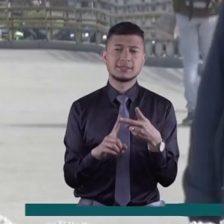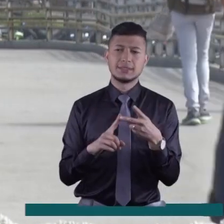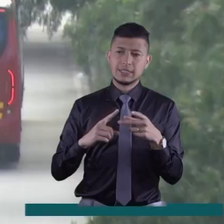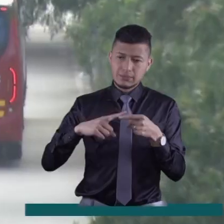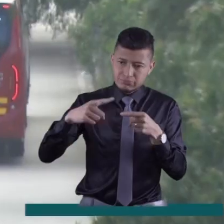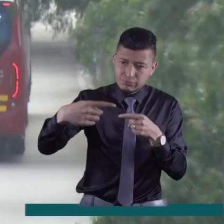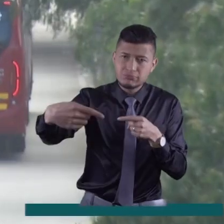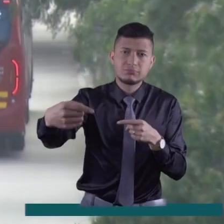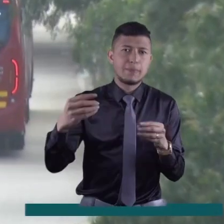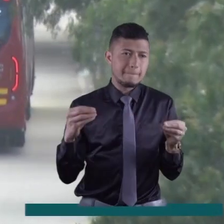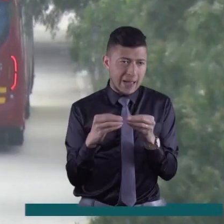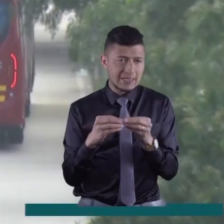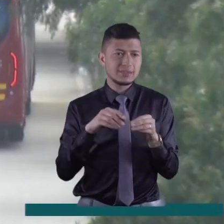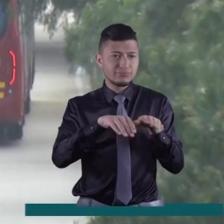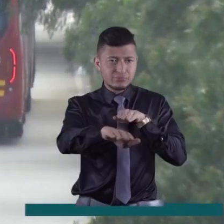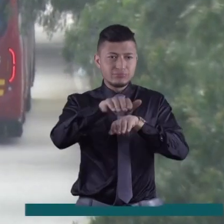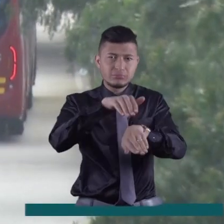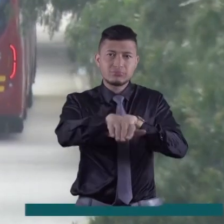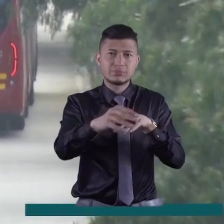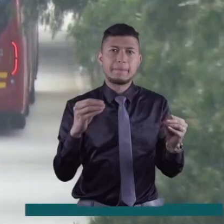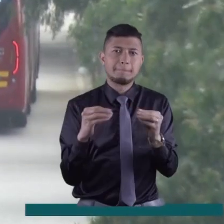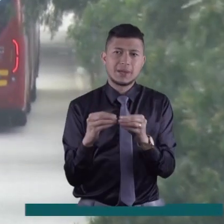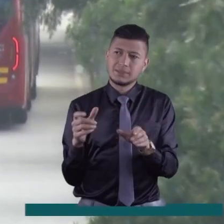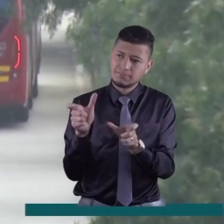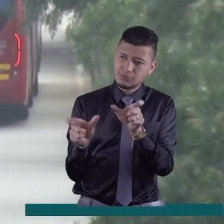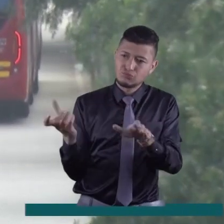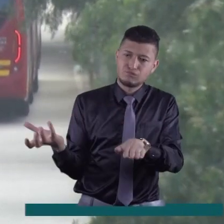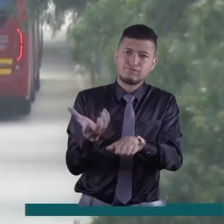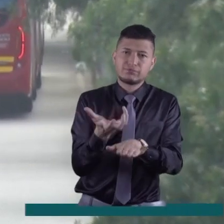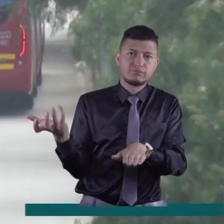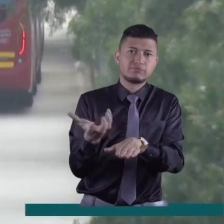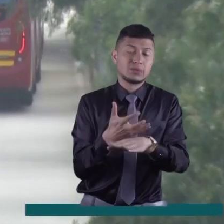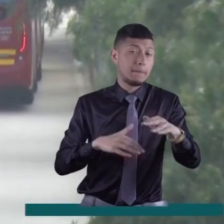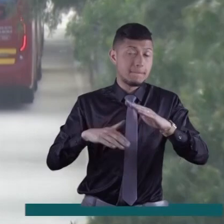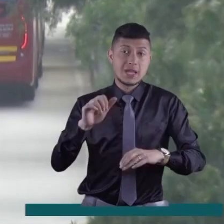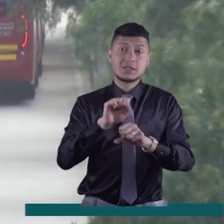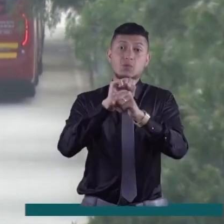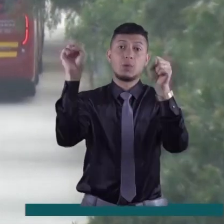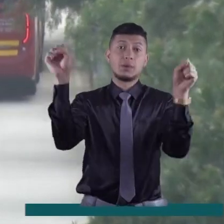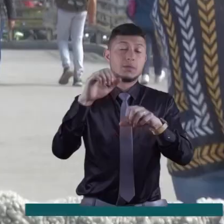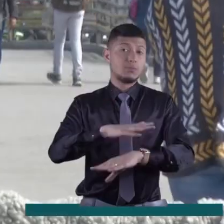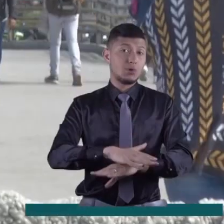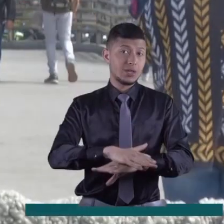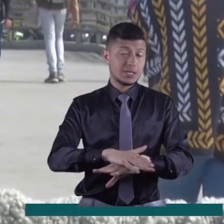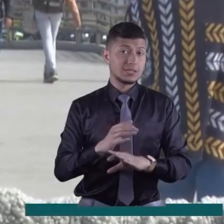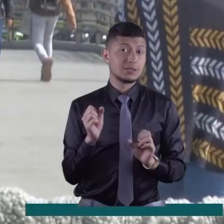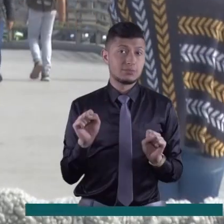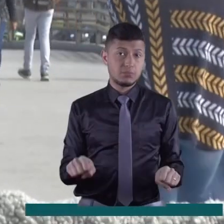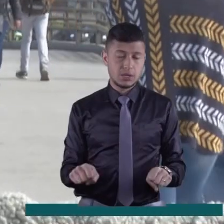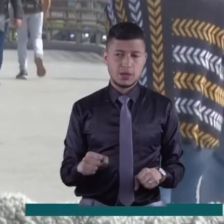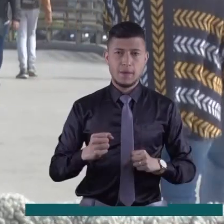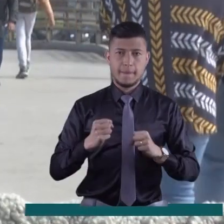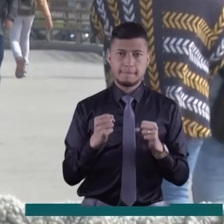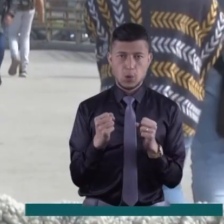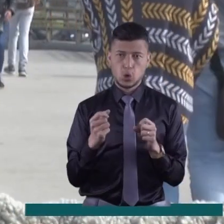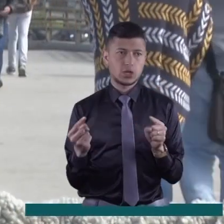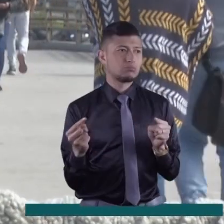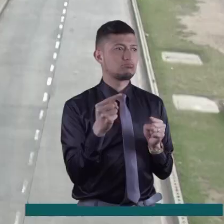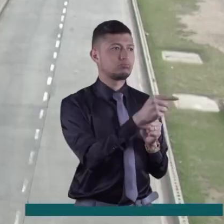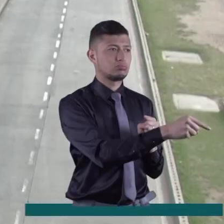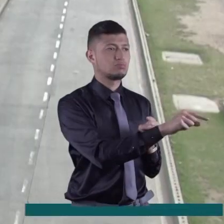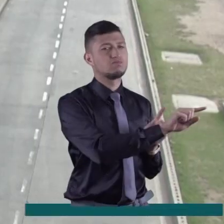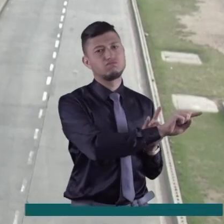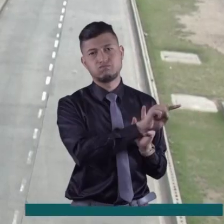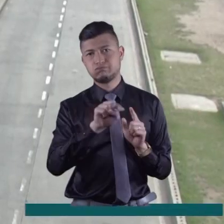Con más frecuencia para movilizar a la gente, sobre todo por las mañanas y por las tardes, de aquí para allá a Bogotá y de allá para acá a Bogotá,